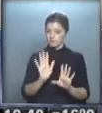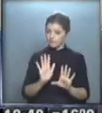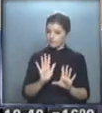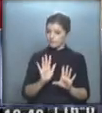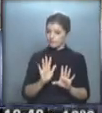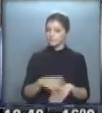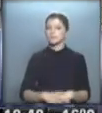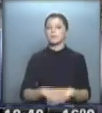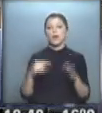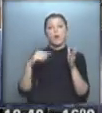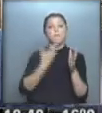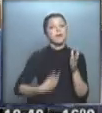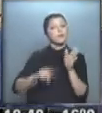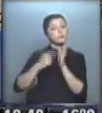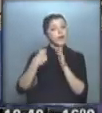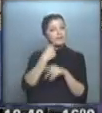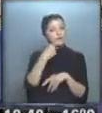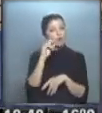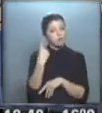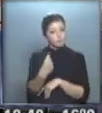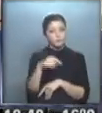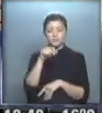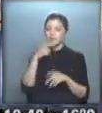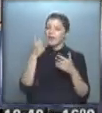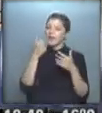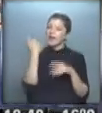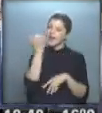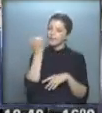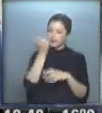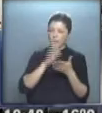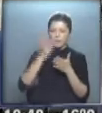mío decíamos que el 2 de abril murieron 8 personas.